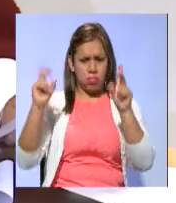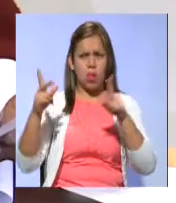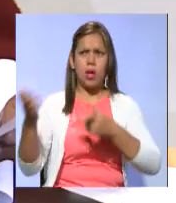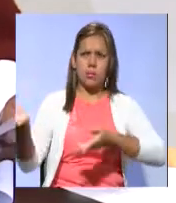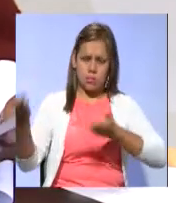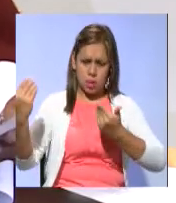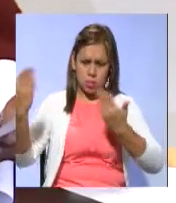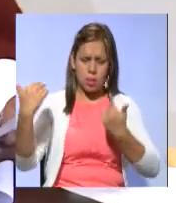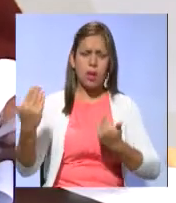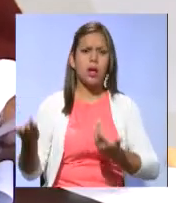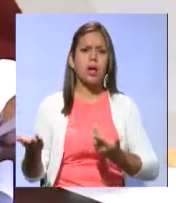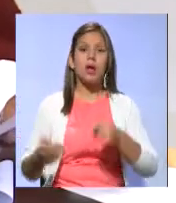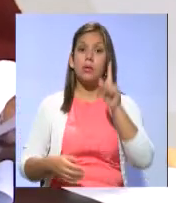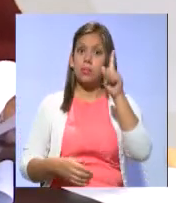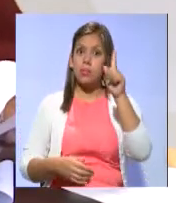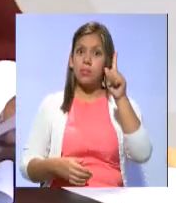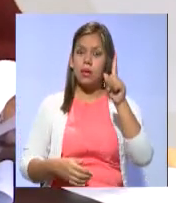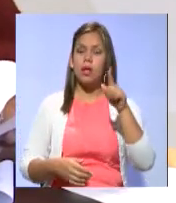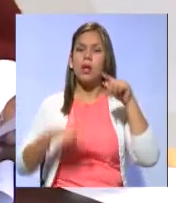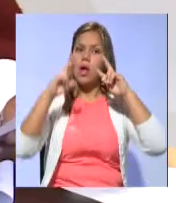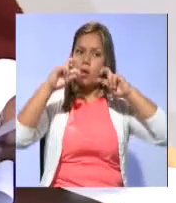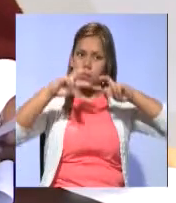Almagro, que venga, pero